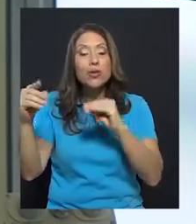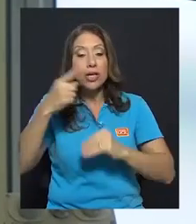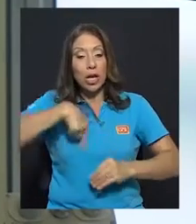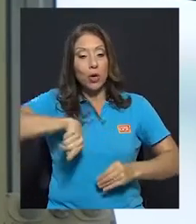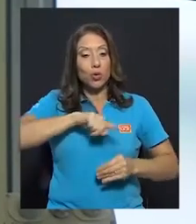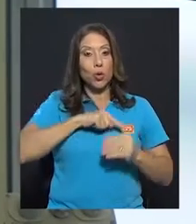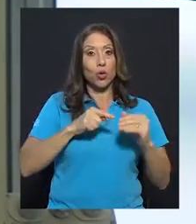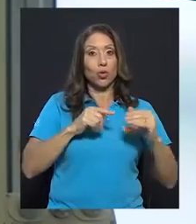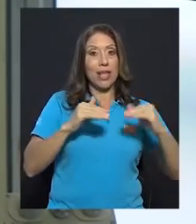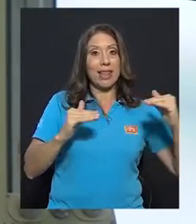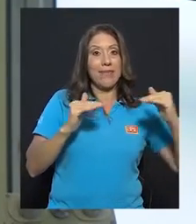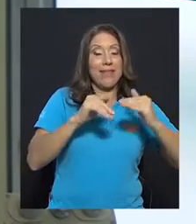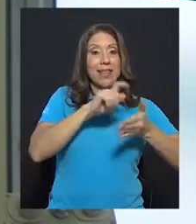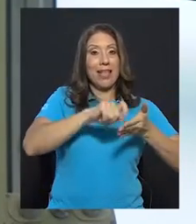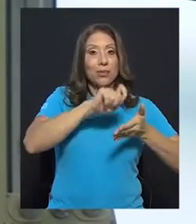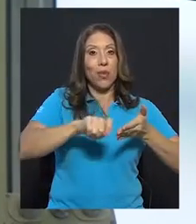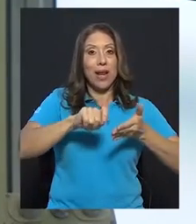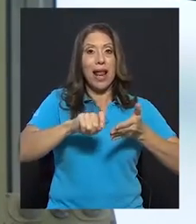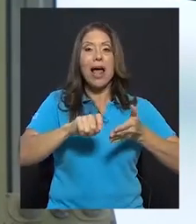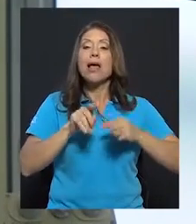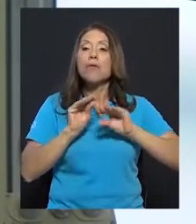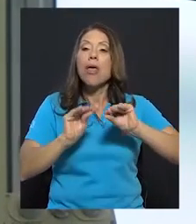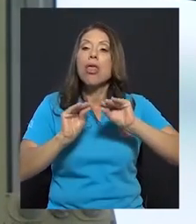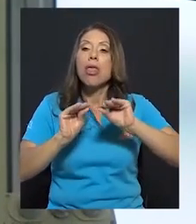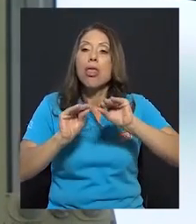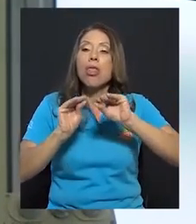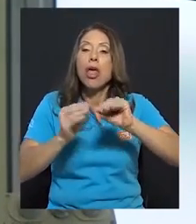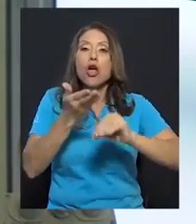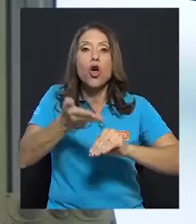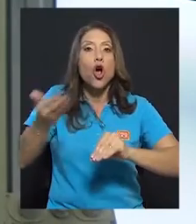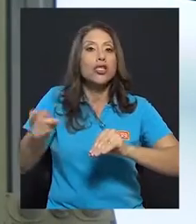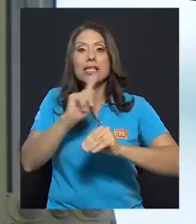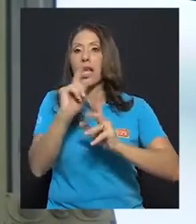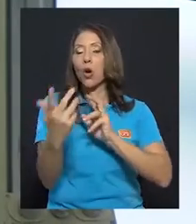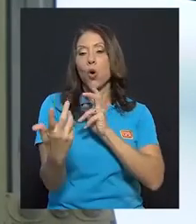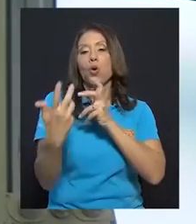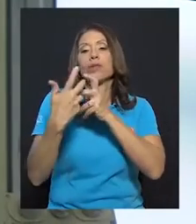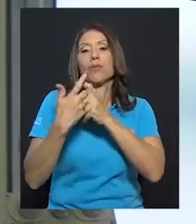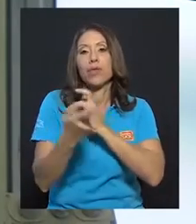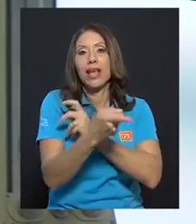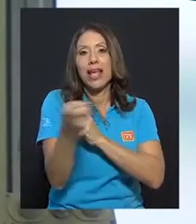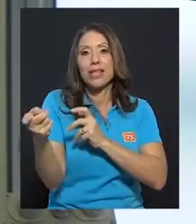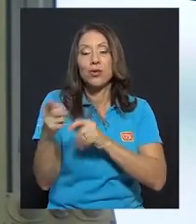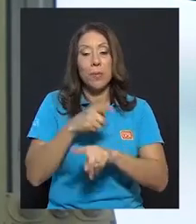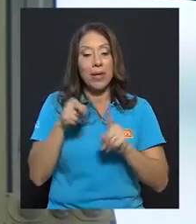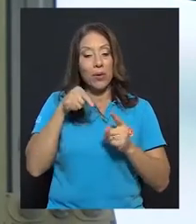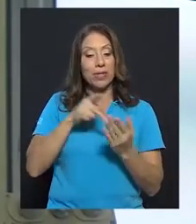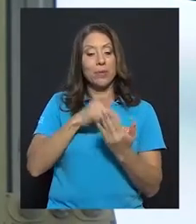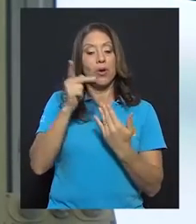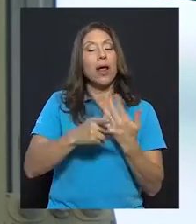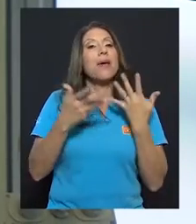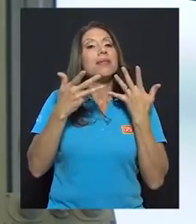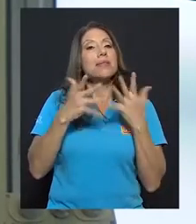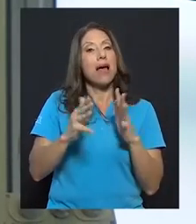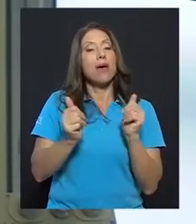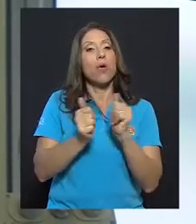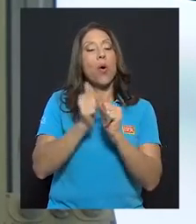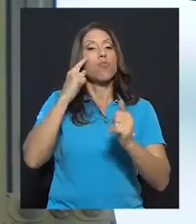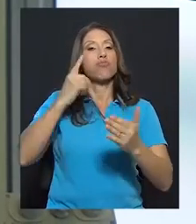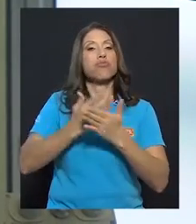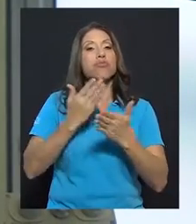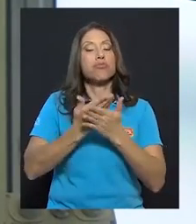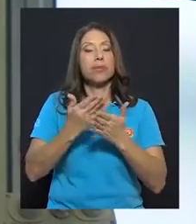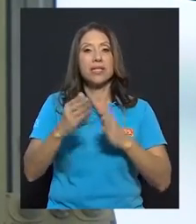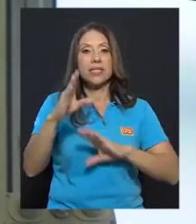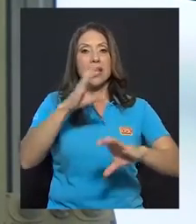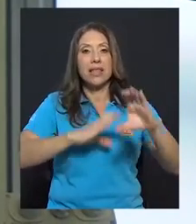vamos a estar dando contenidos que no responden al desarrollo evolutivo de los niños y niñas, y este es un programa construido a partir de una evidencia científica